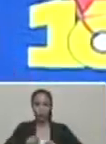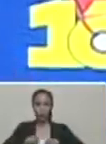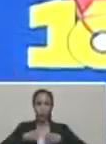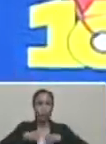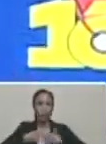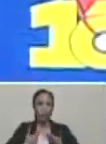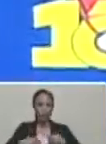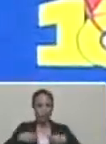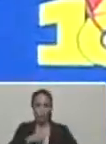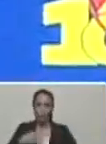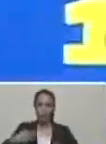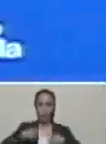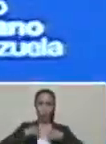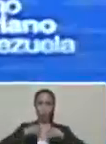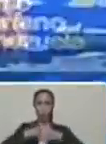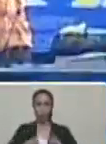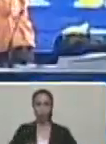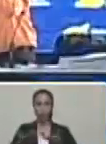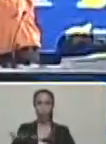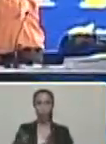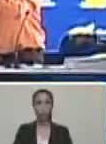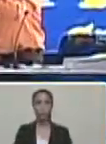Adentro.